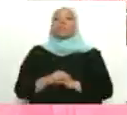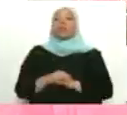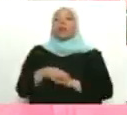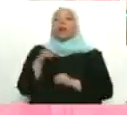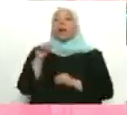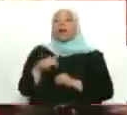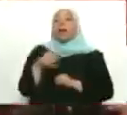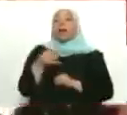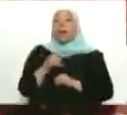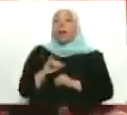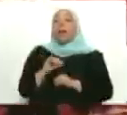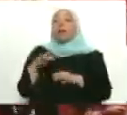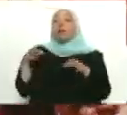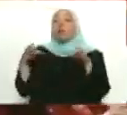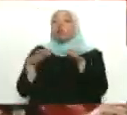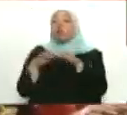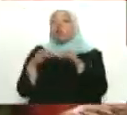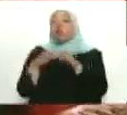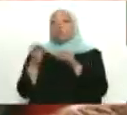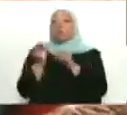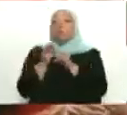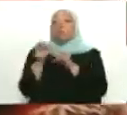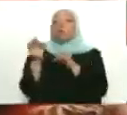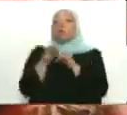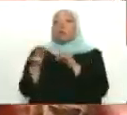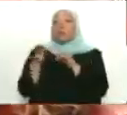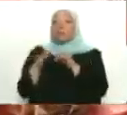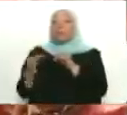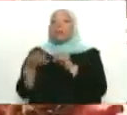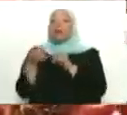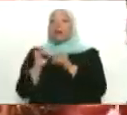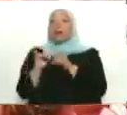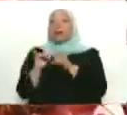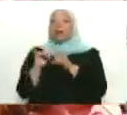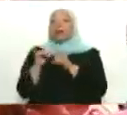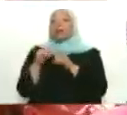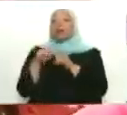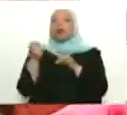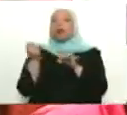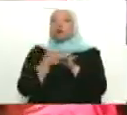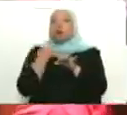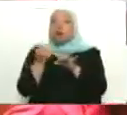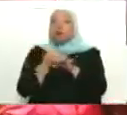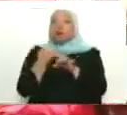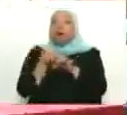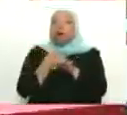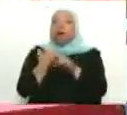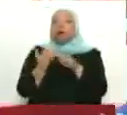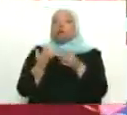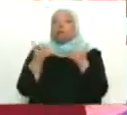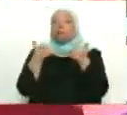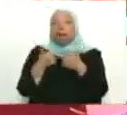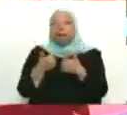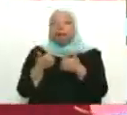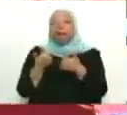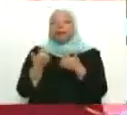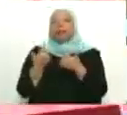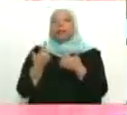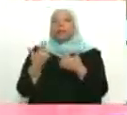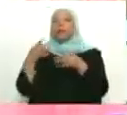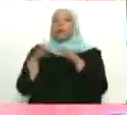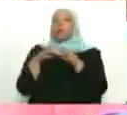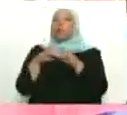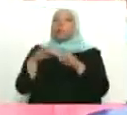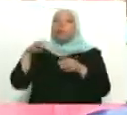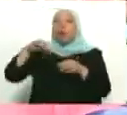municipal, ¿verdad? El equipo municipal, tenemos un gran compromiso para hacerle un reconocimiento al equipo político